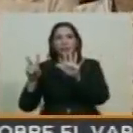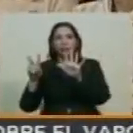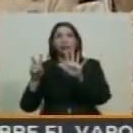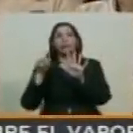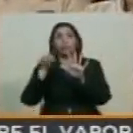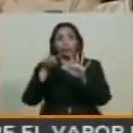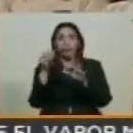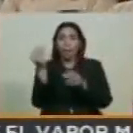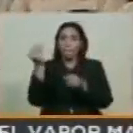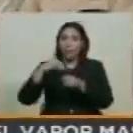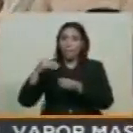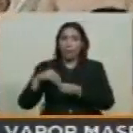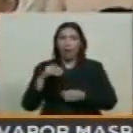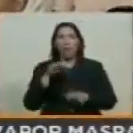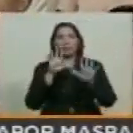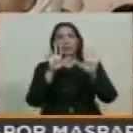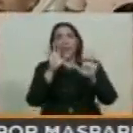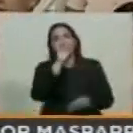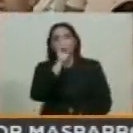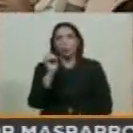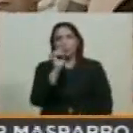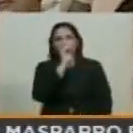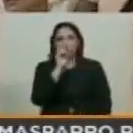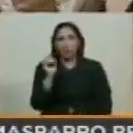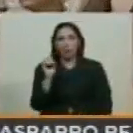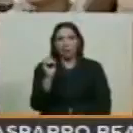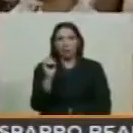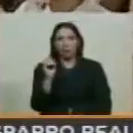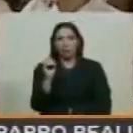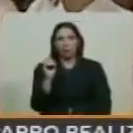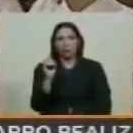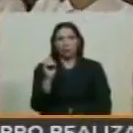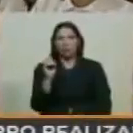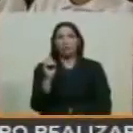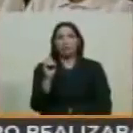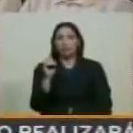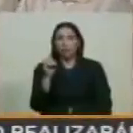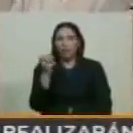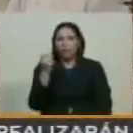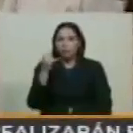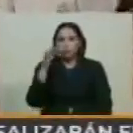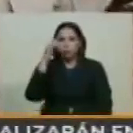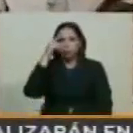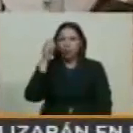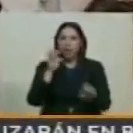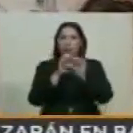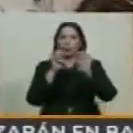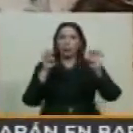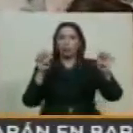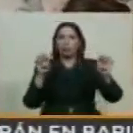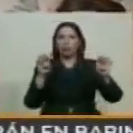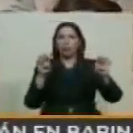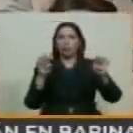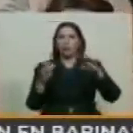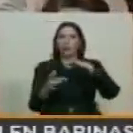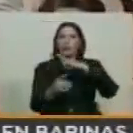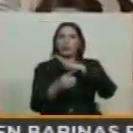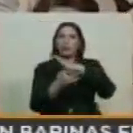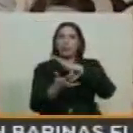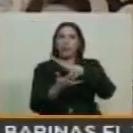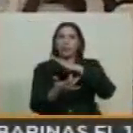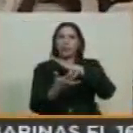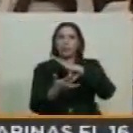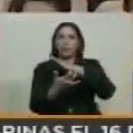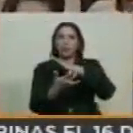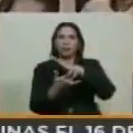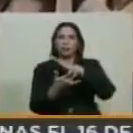aumento del 10% en la matrícula de los bachilleres en educación media en el país, y de